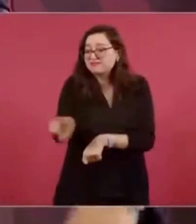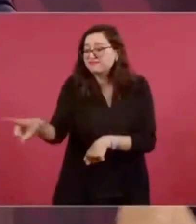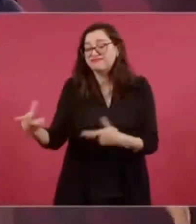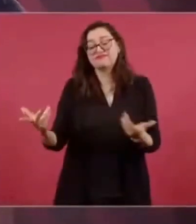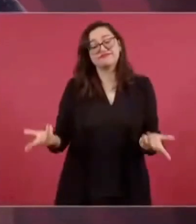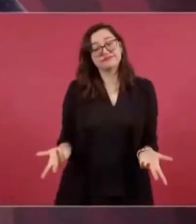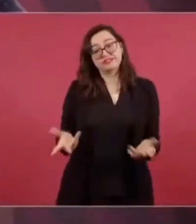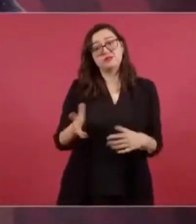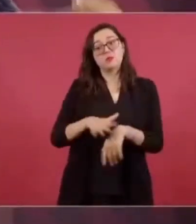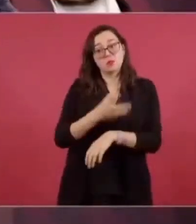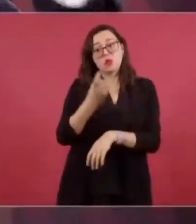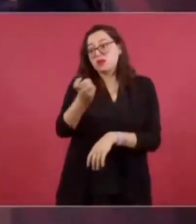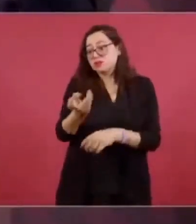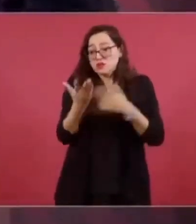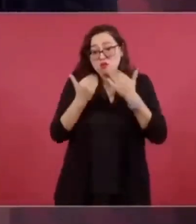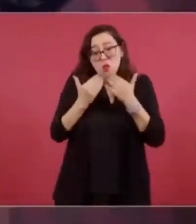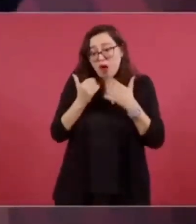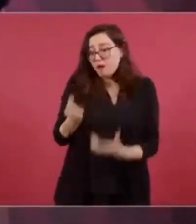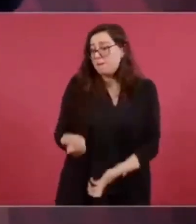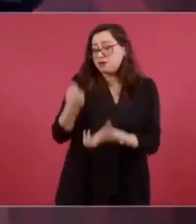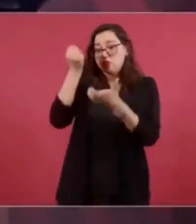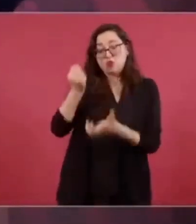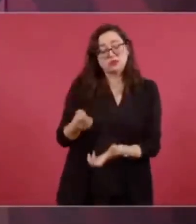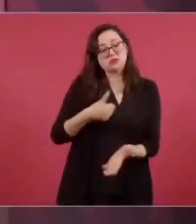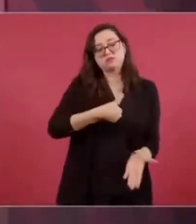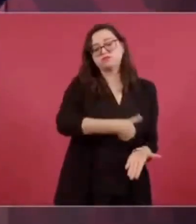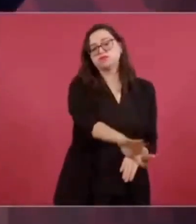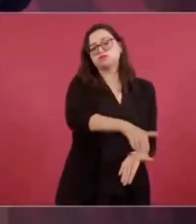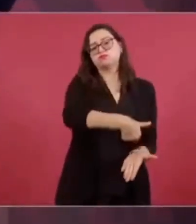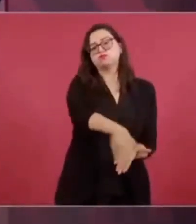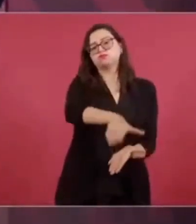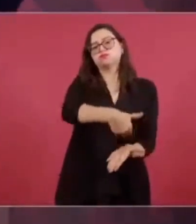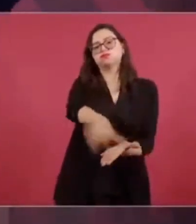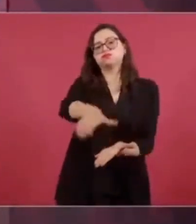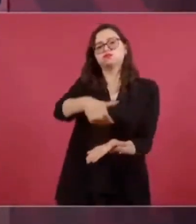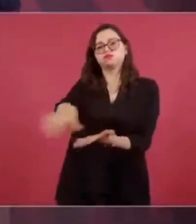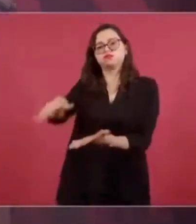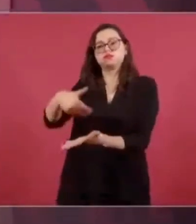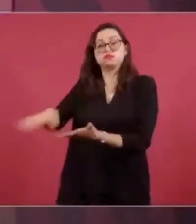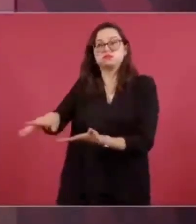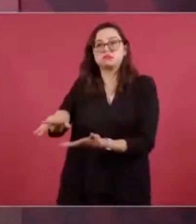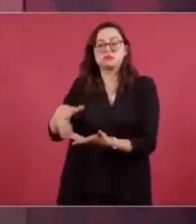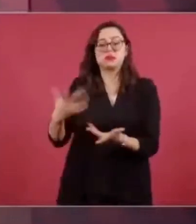trabajadores abajo y los de arriba ganando